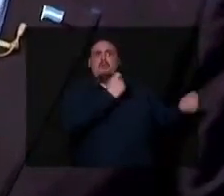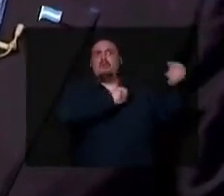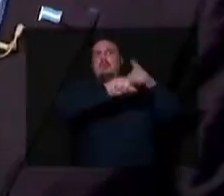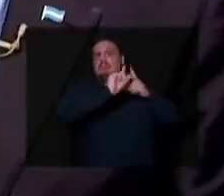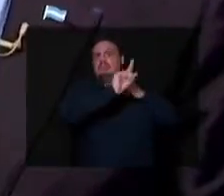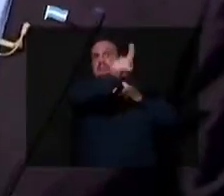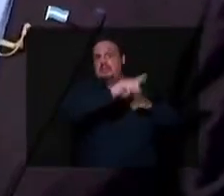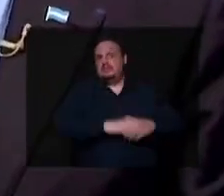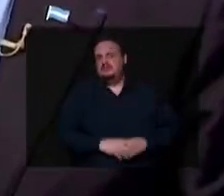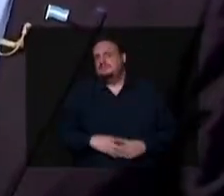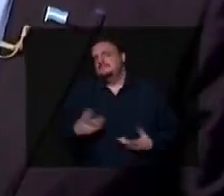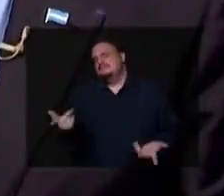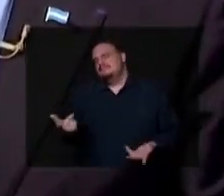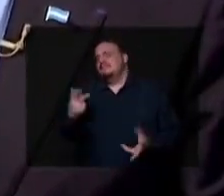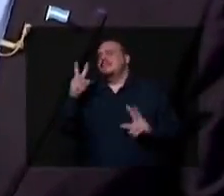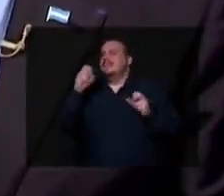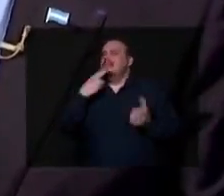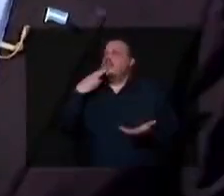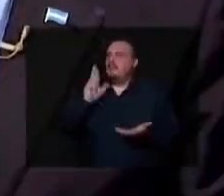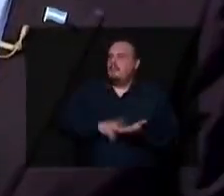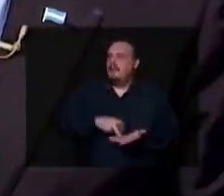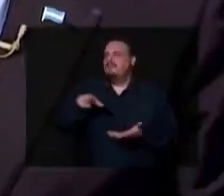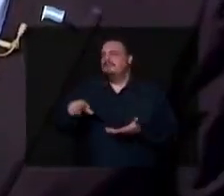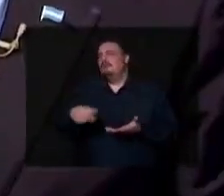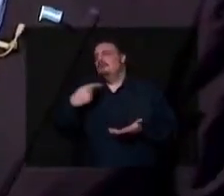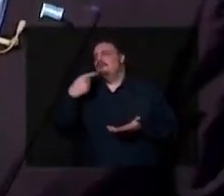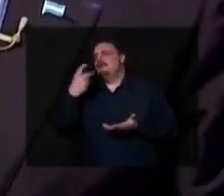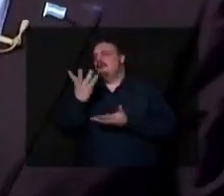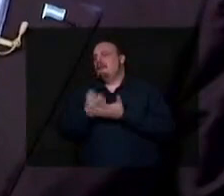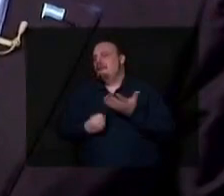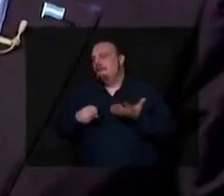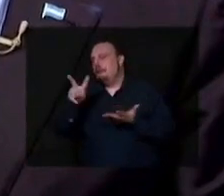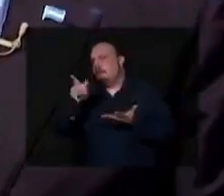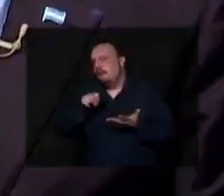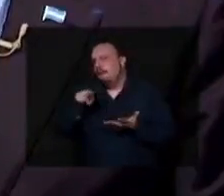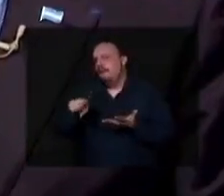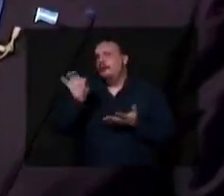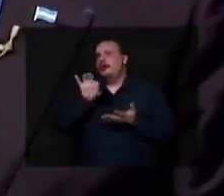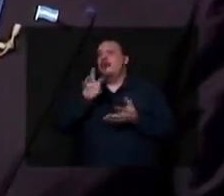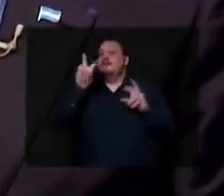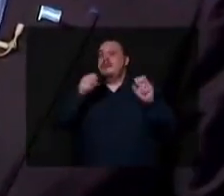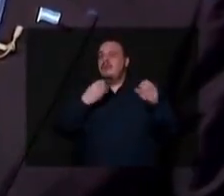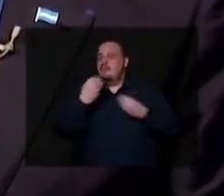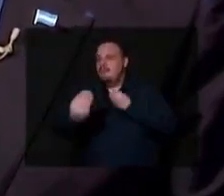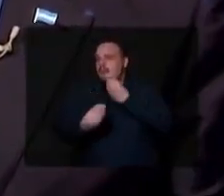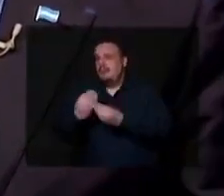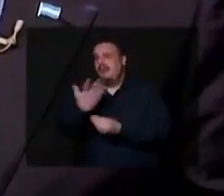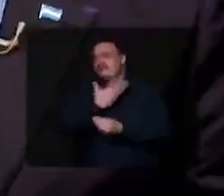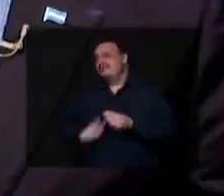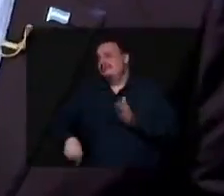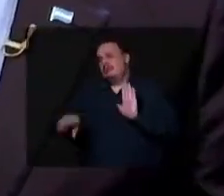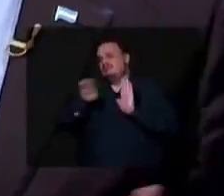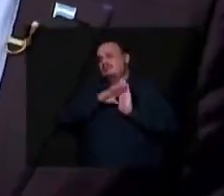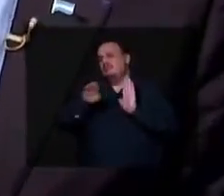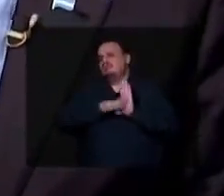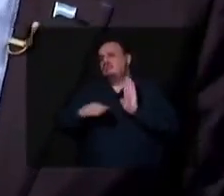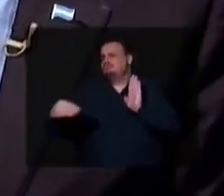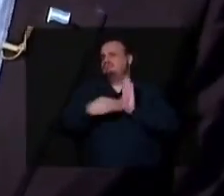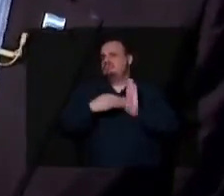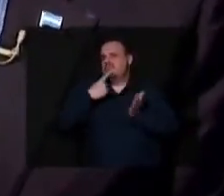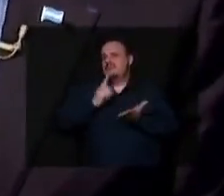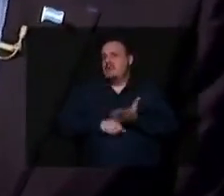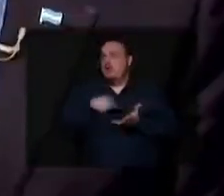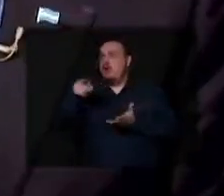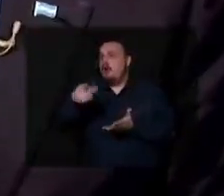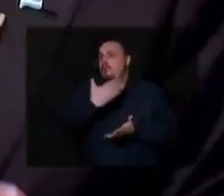educación y hace de una educación pública gratuita como la que me educó a mí porque yo fui al Colegio Nacional a la Universidad Nacional